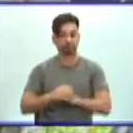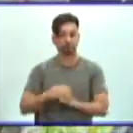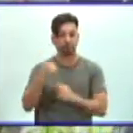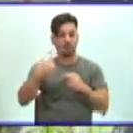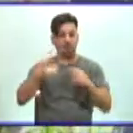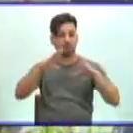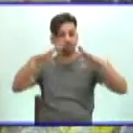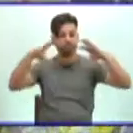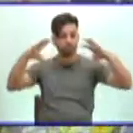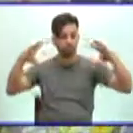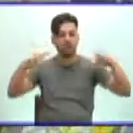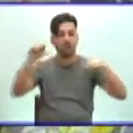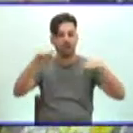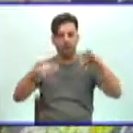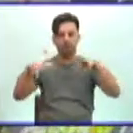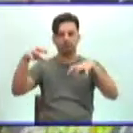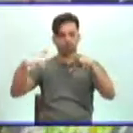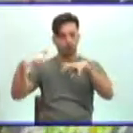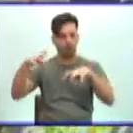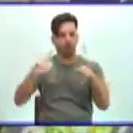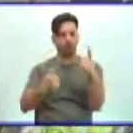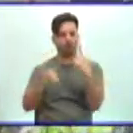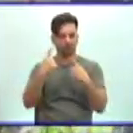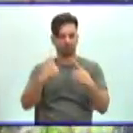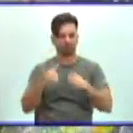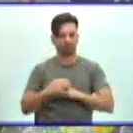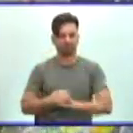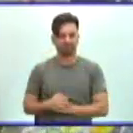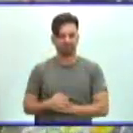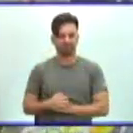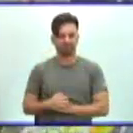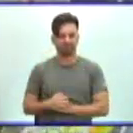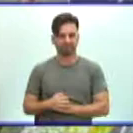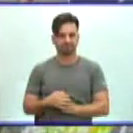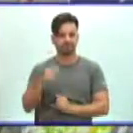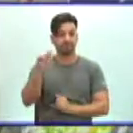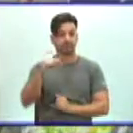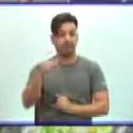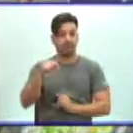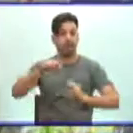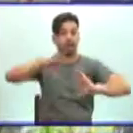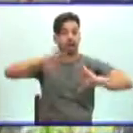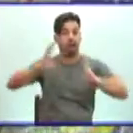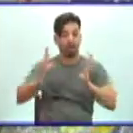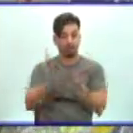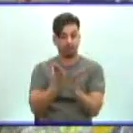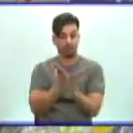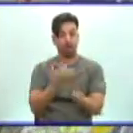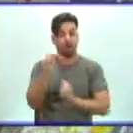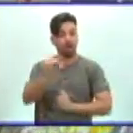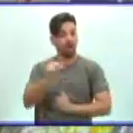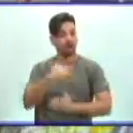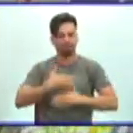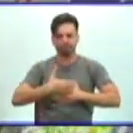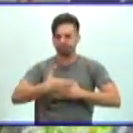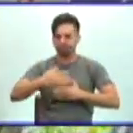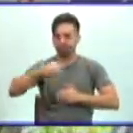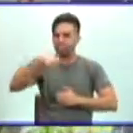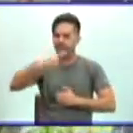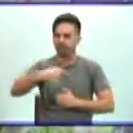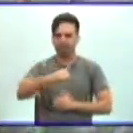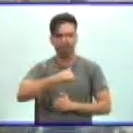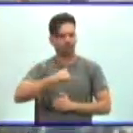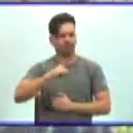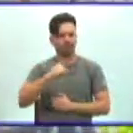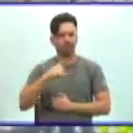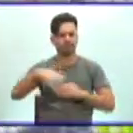producen chubascos a intervalos. Y esas condiciones de tiempo en general vamos a seguirlas teniendo mañana, un día de viento y además de